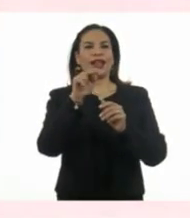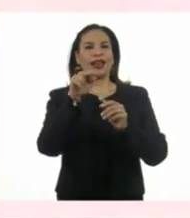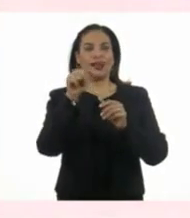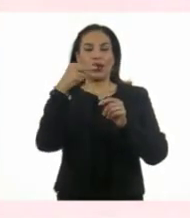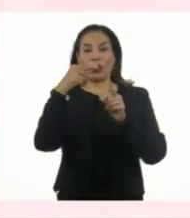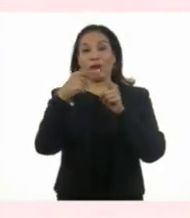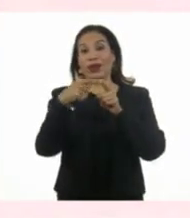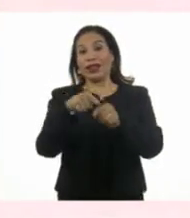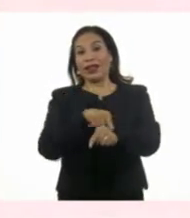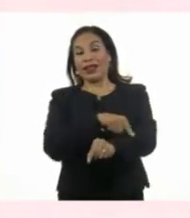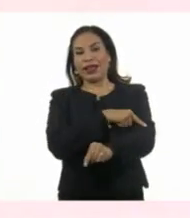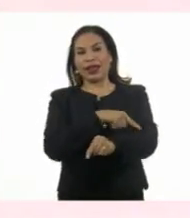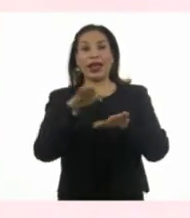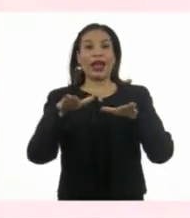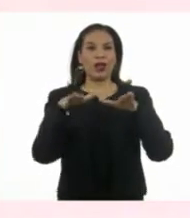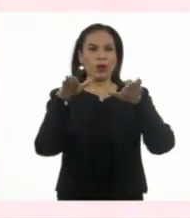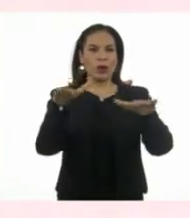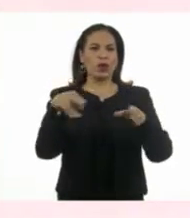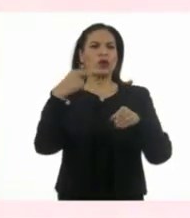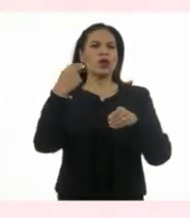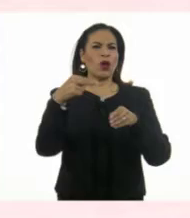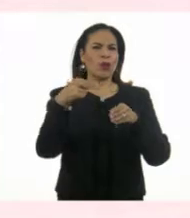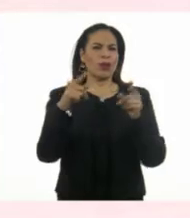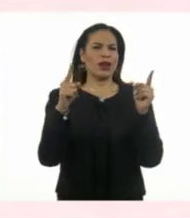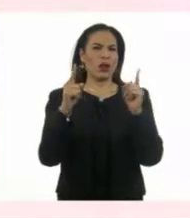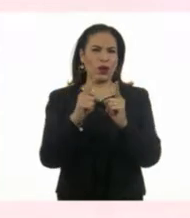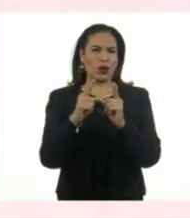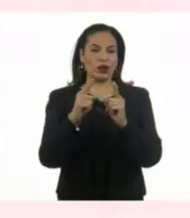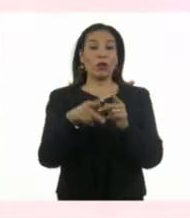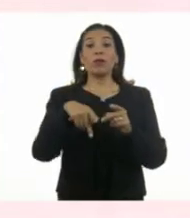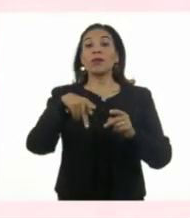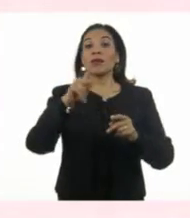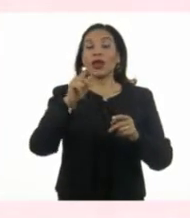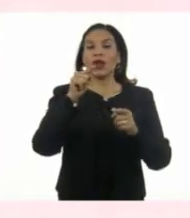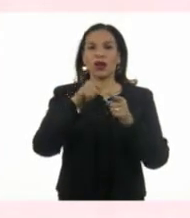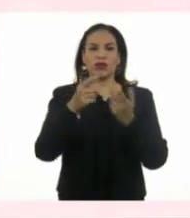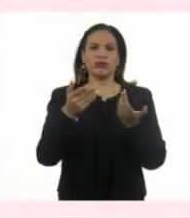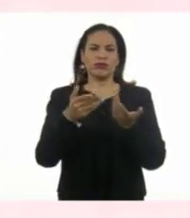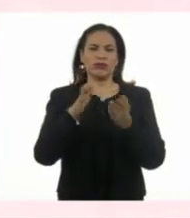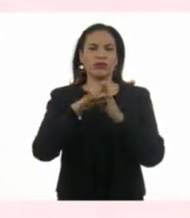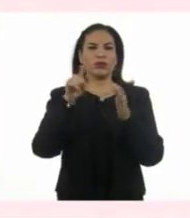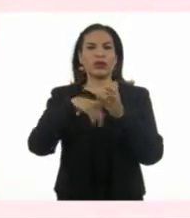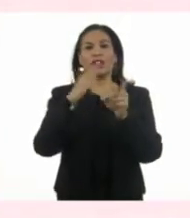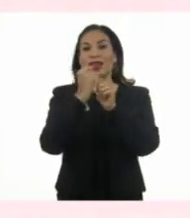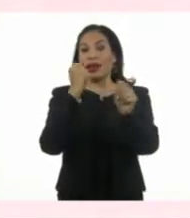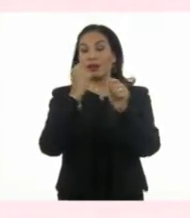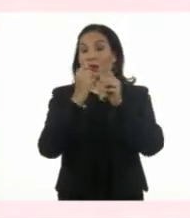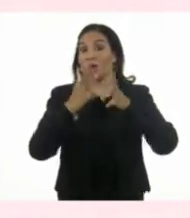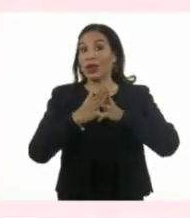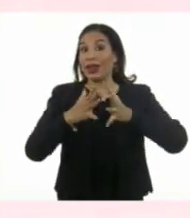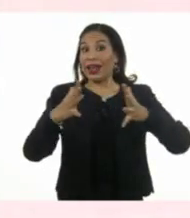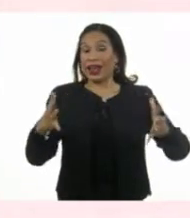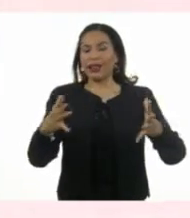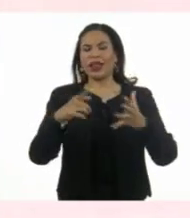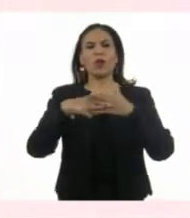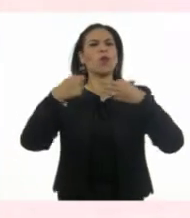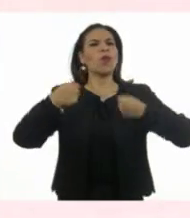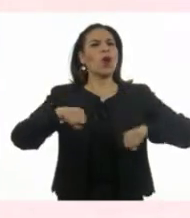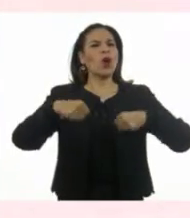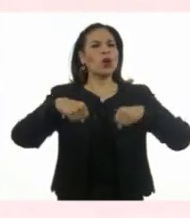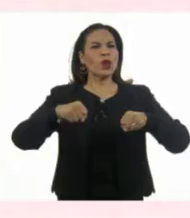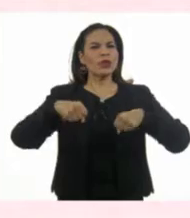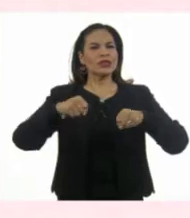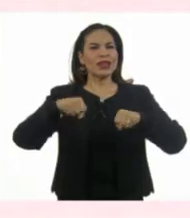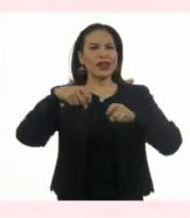nombre largo. Avión, es un nombre corto. Sin embargo, es un transporte muy grande. Y